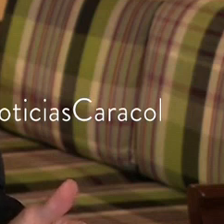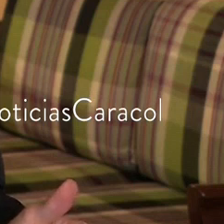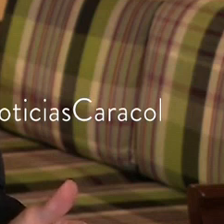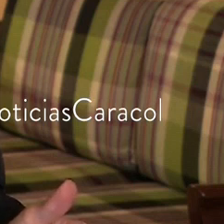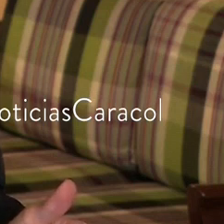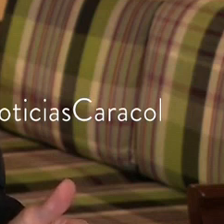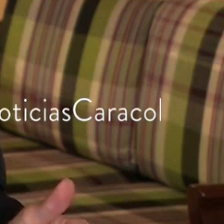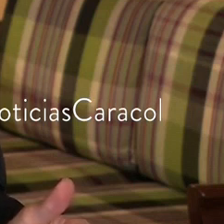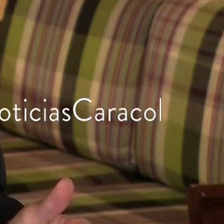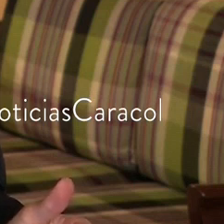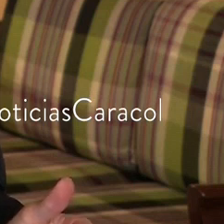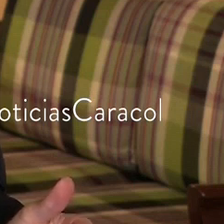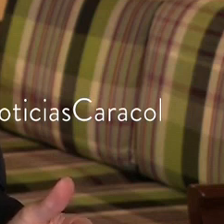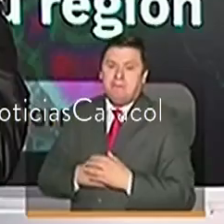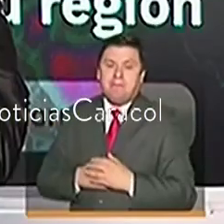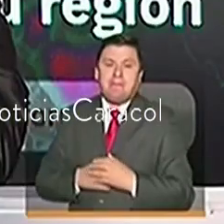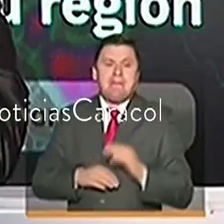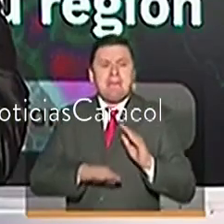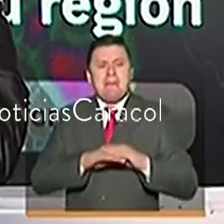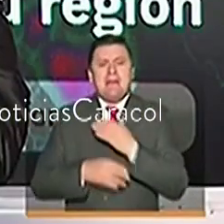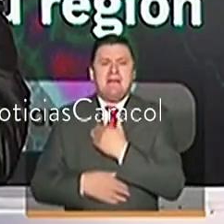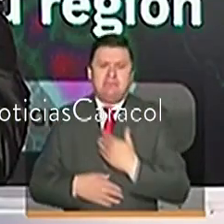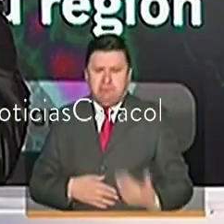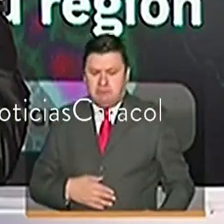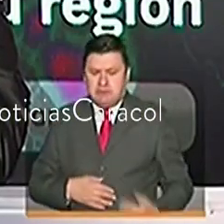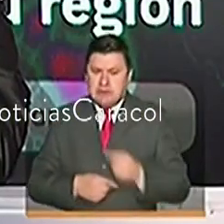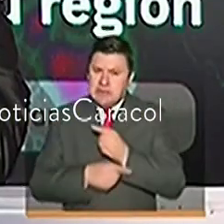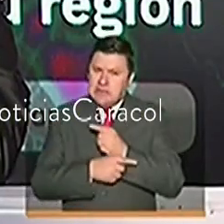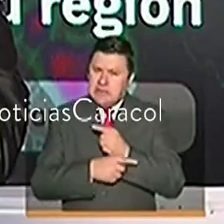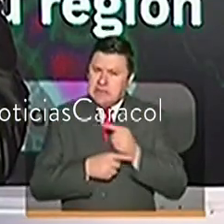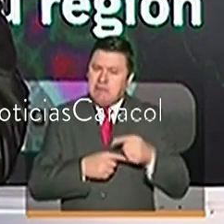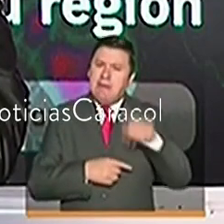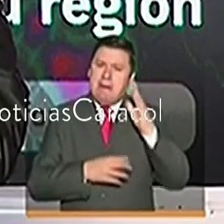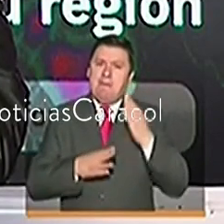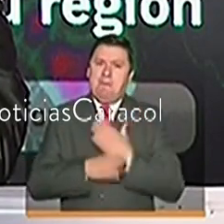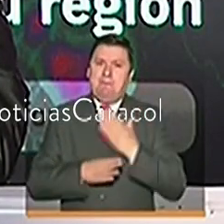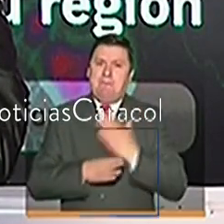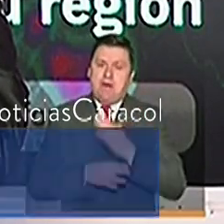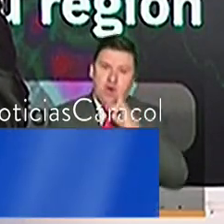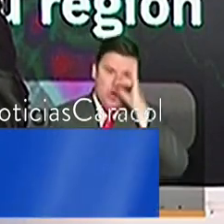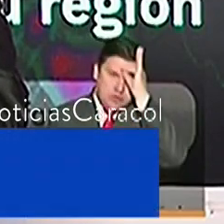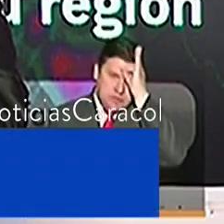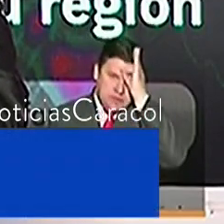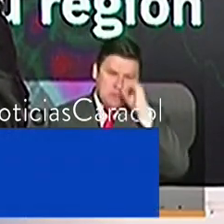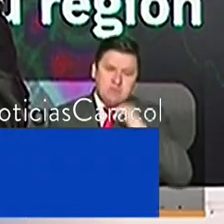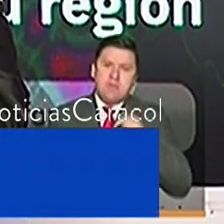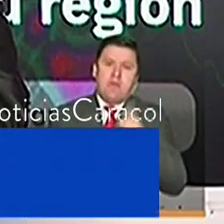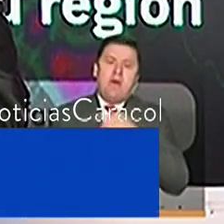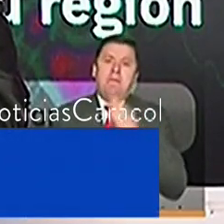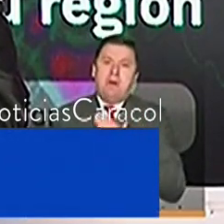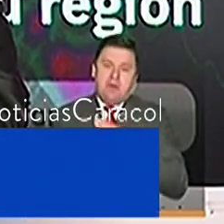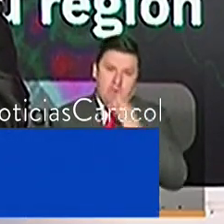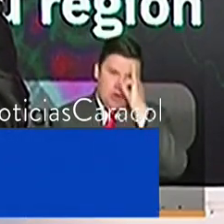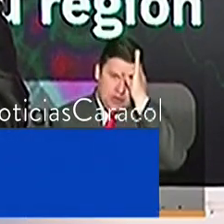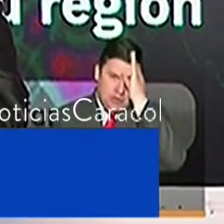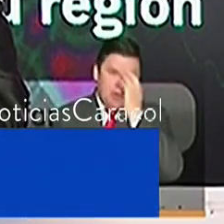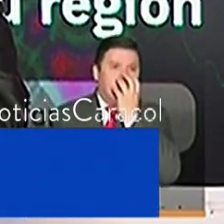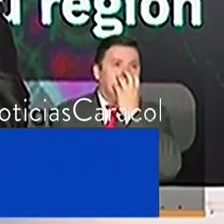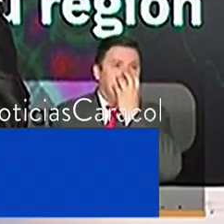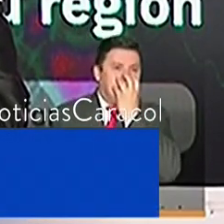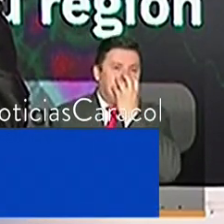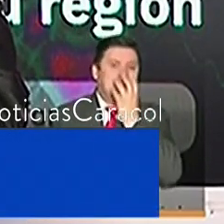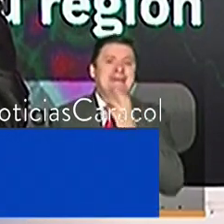de COVID-19. Tuvimos esta semana también problemas con el hospital. Tuvimos un problema con la máquina de oxígeno